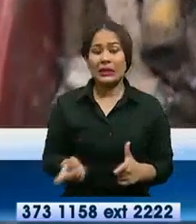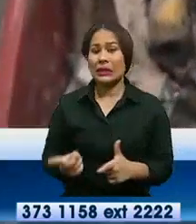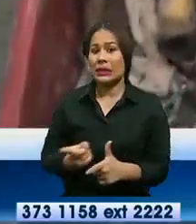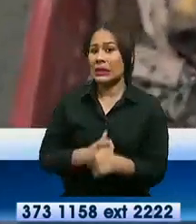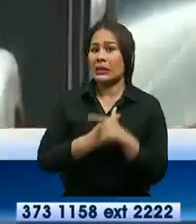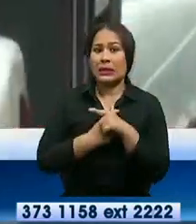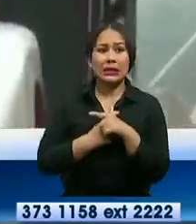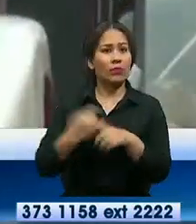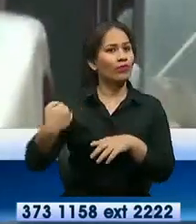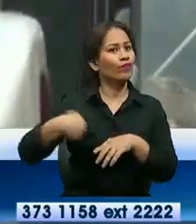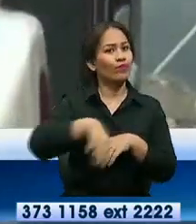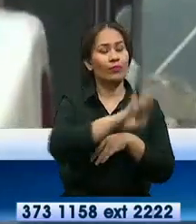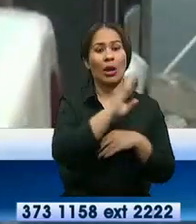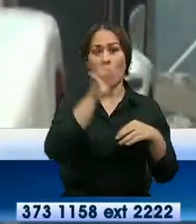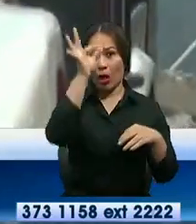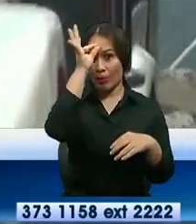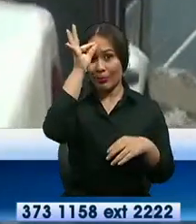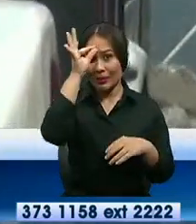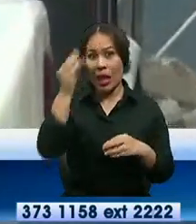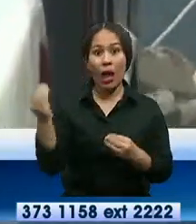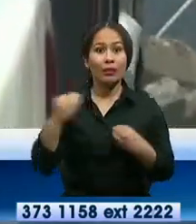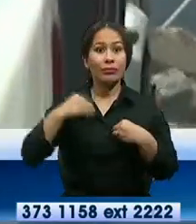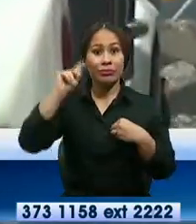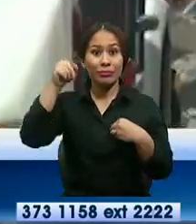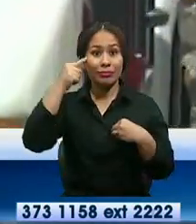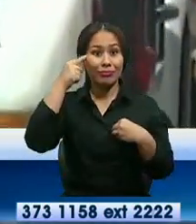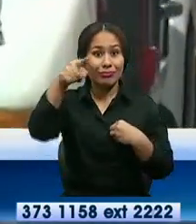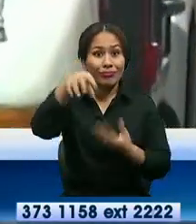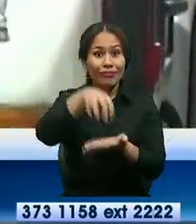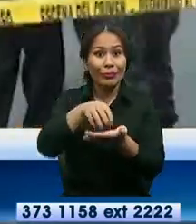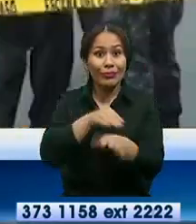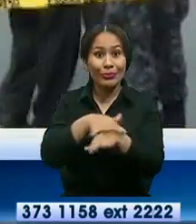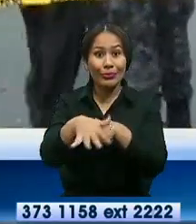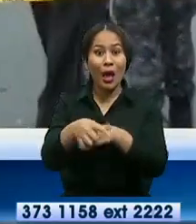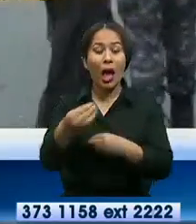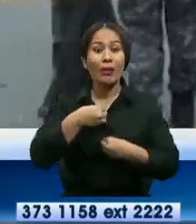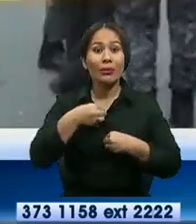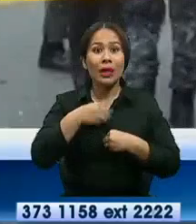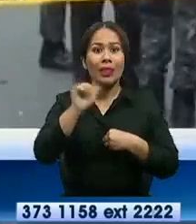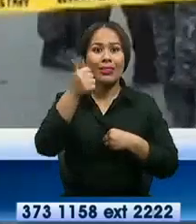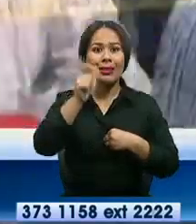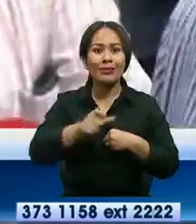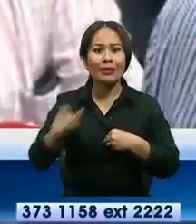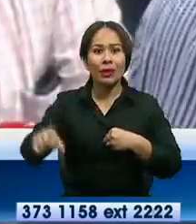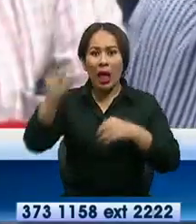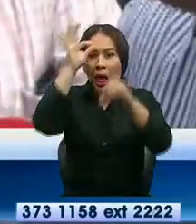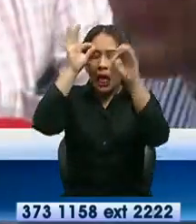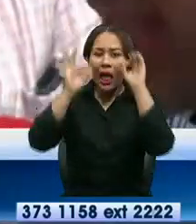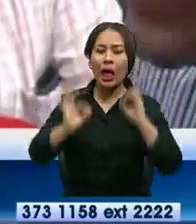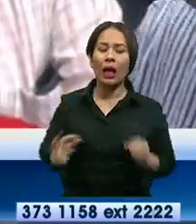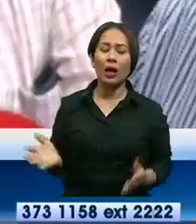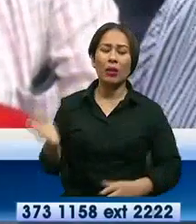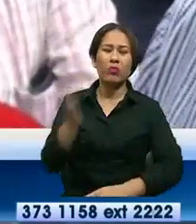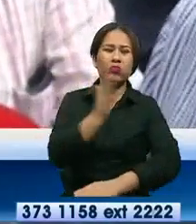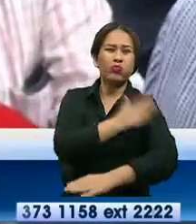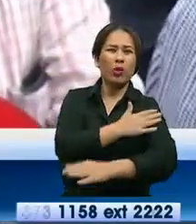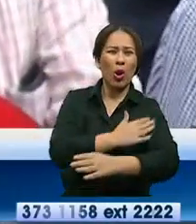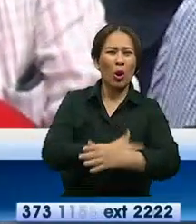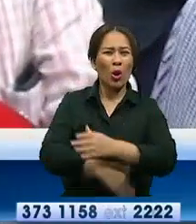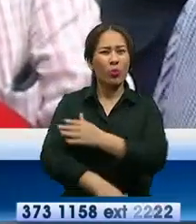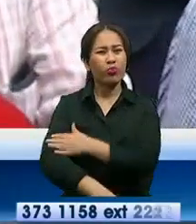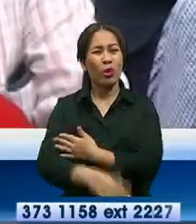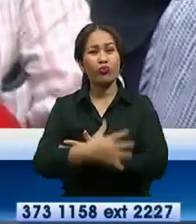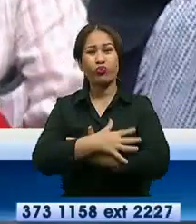casa de salud en Guayaquil. Según el gobernador de Los Ríos, los otros 10 heridos están estables. Los niños están bien, ya